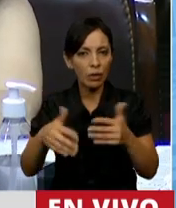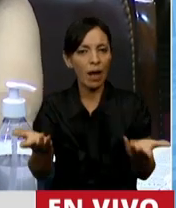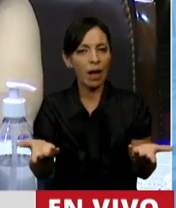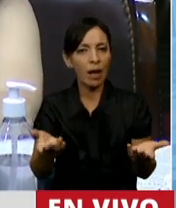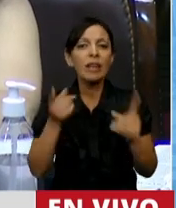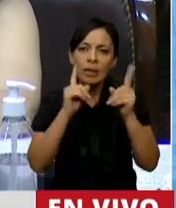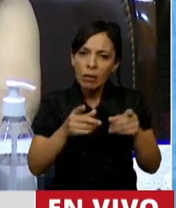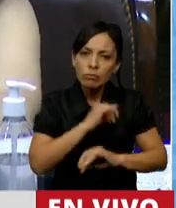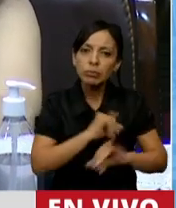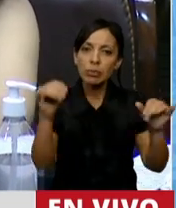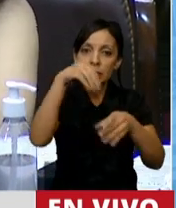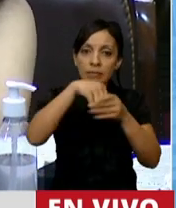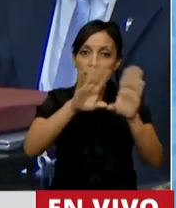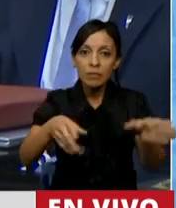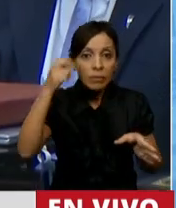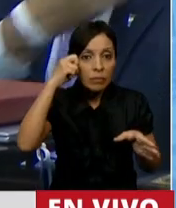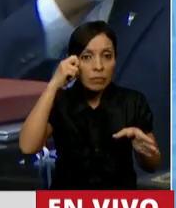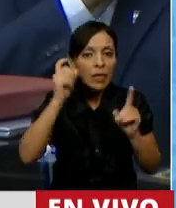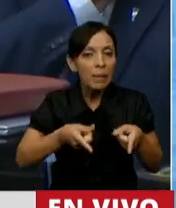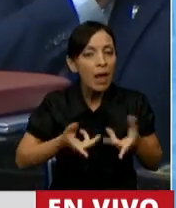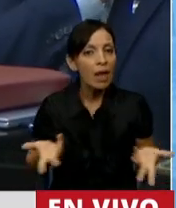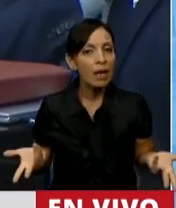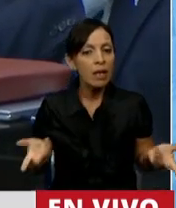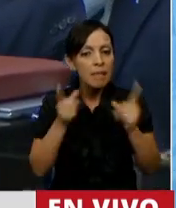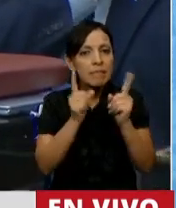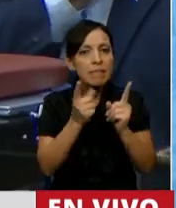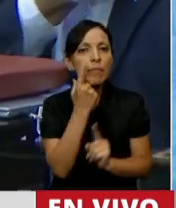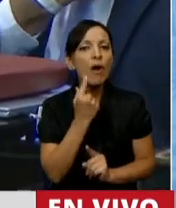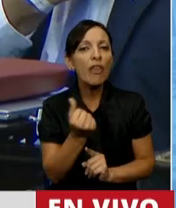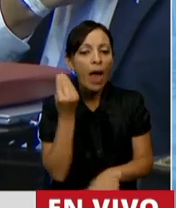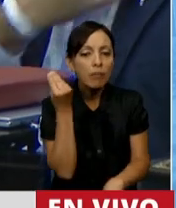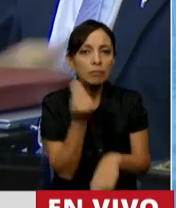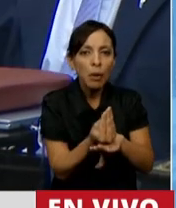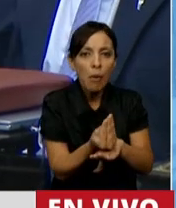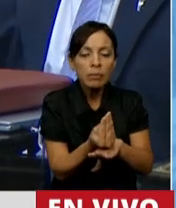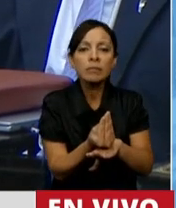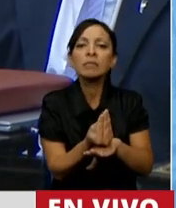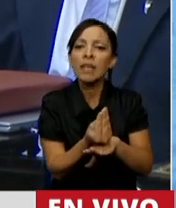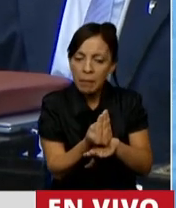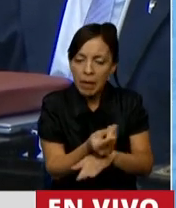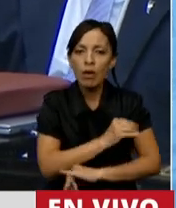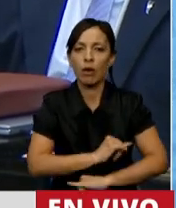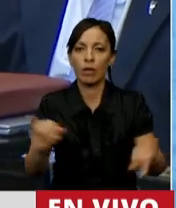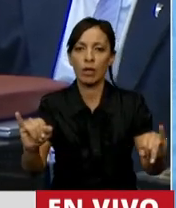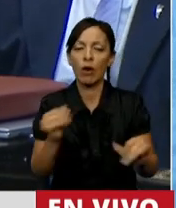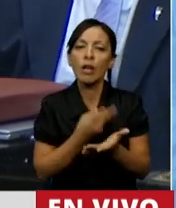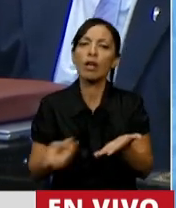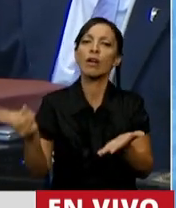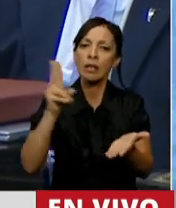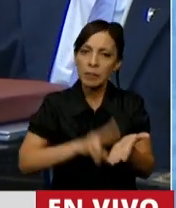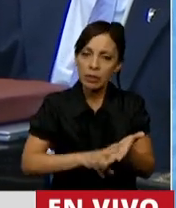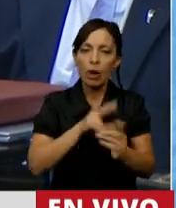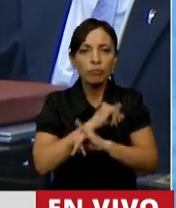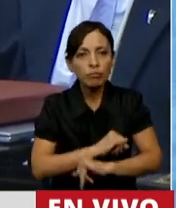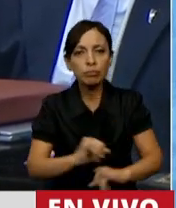lo dijo en este recinto lo dijo en este recinto el mismo día que asumí a la presidencia y lo volvió a ratificar